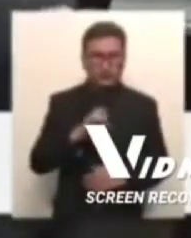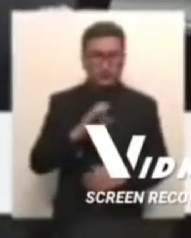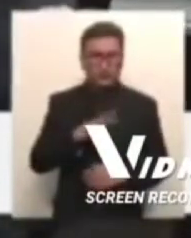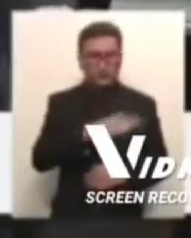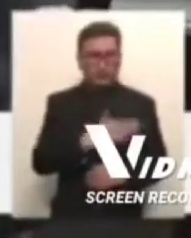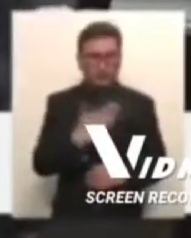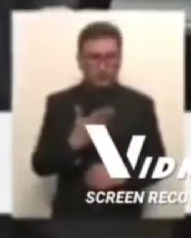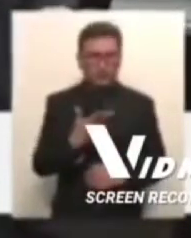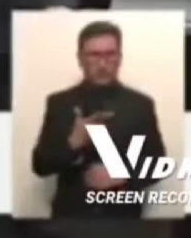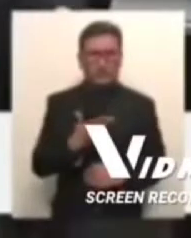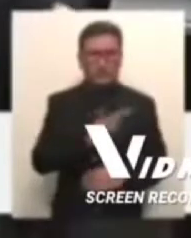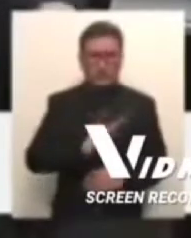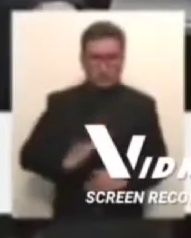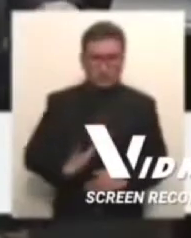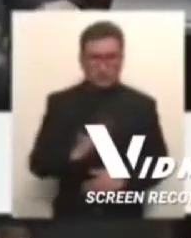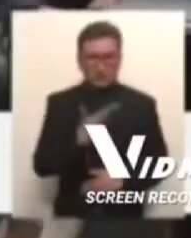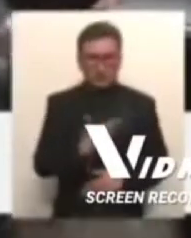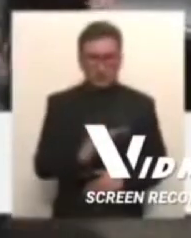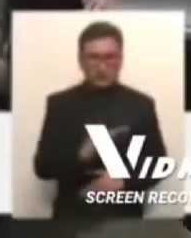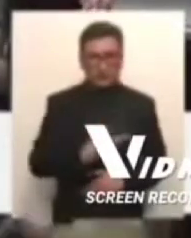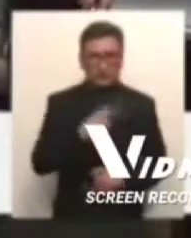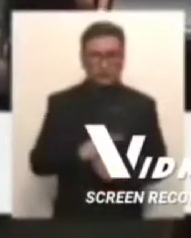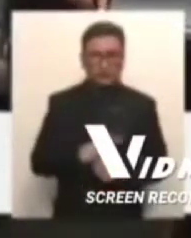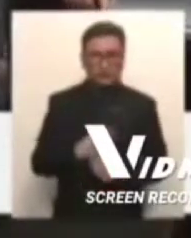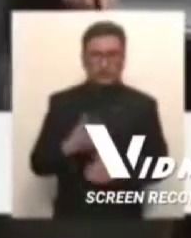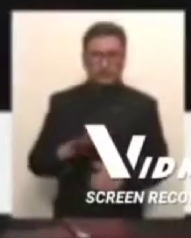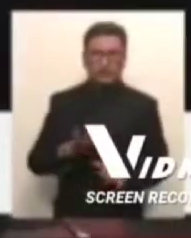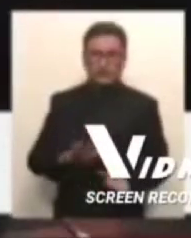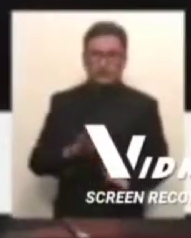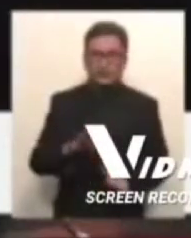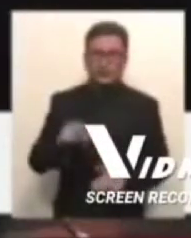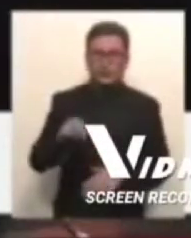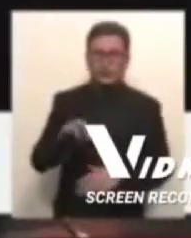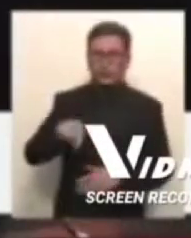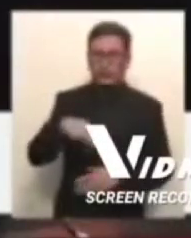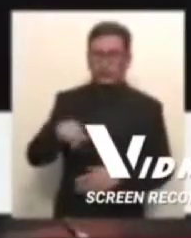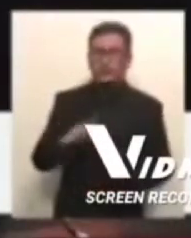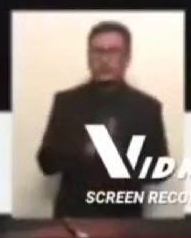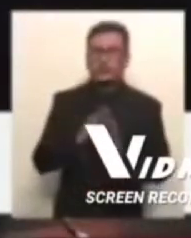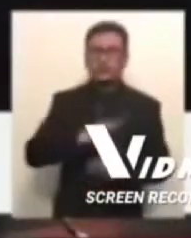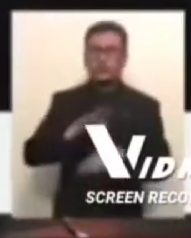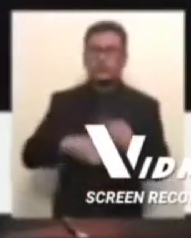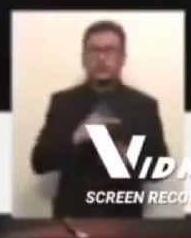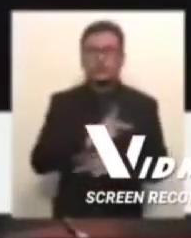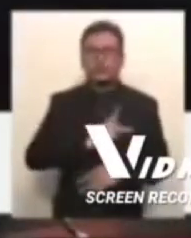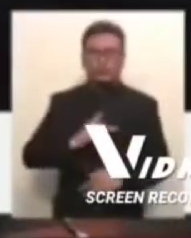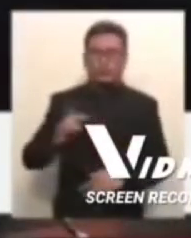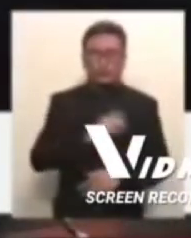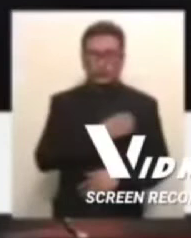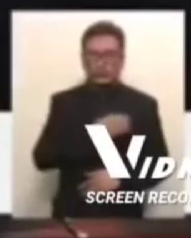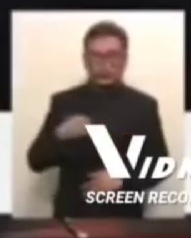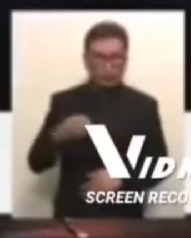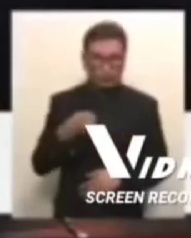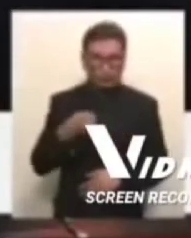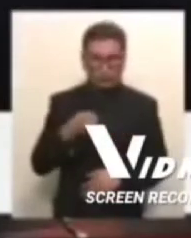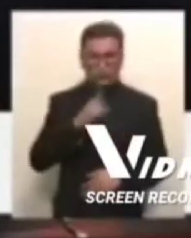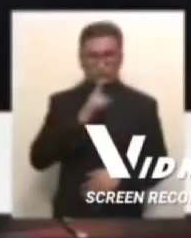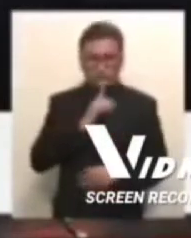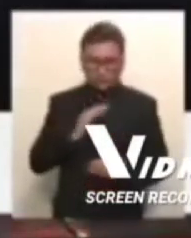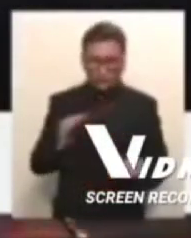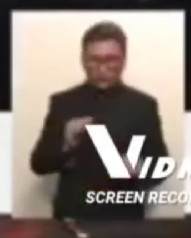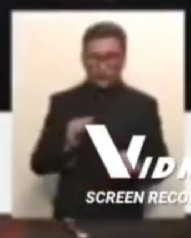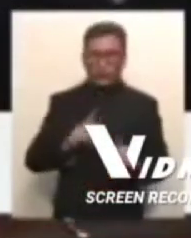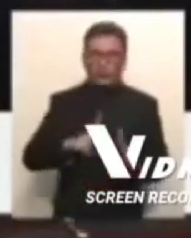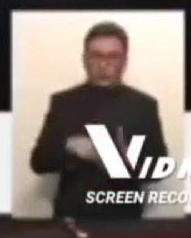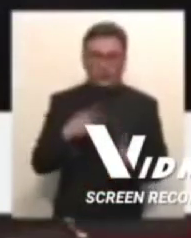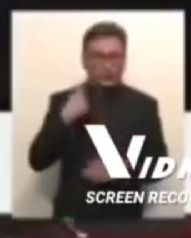ver, diputada presidenta, primero. A ver, un segundo, diputado Noroña. Por favor, les ruego a todos orden y silencio. No,